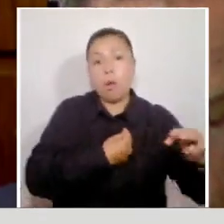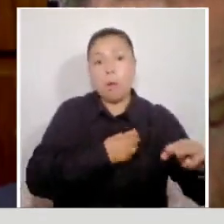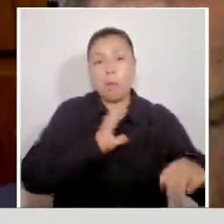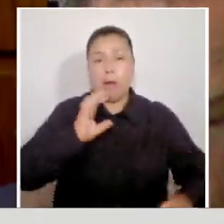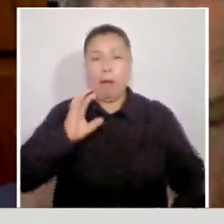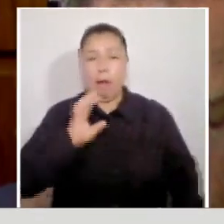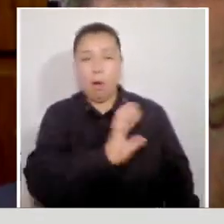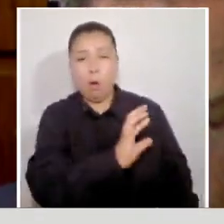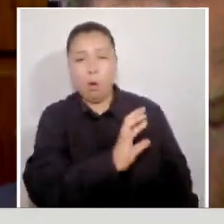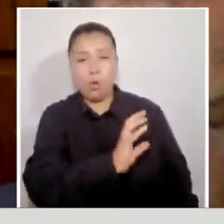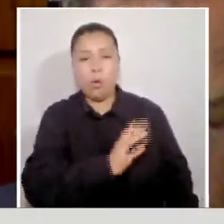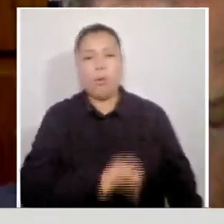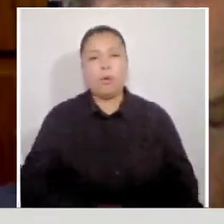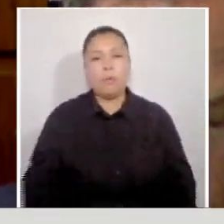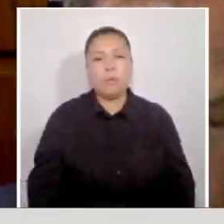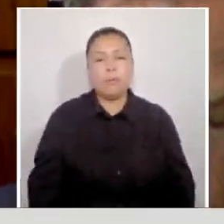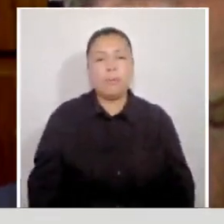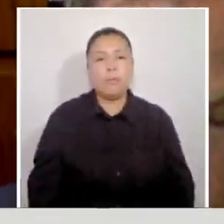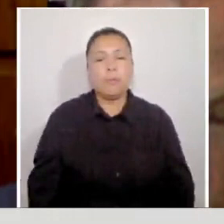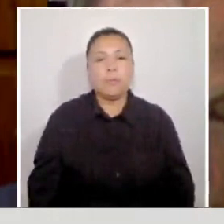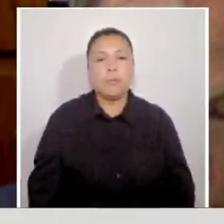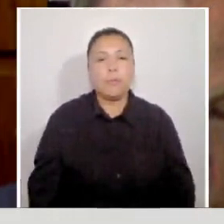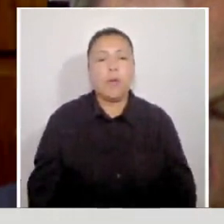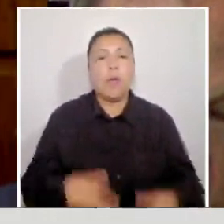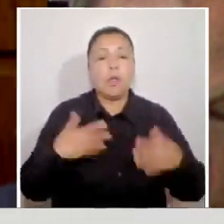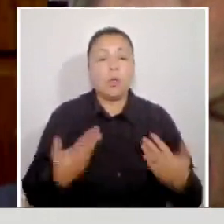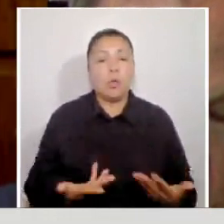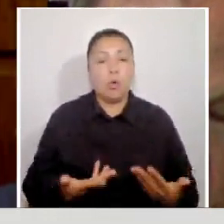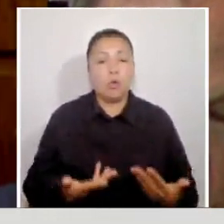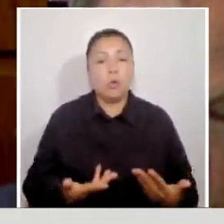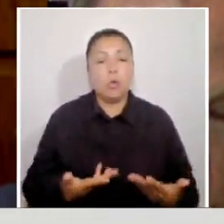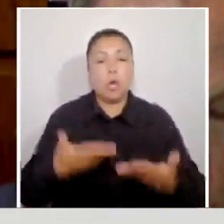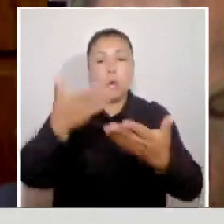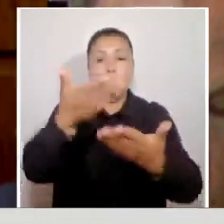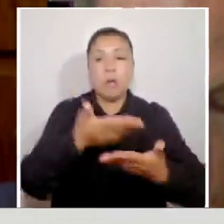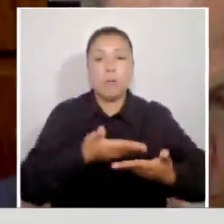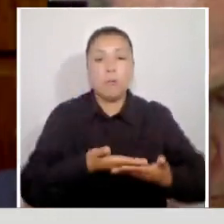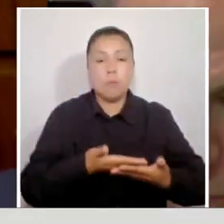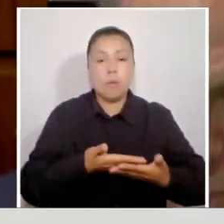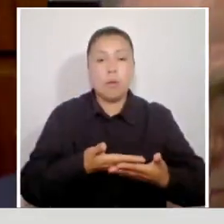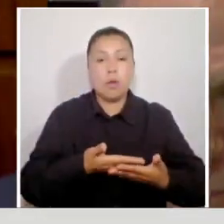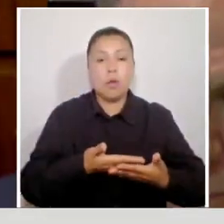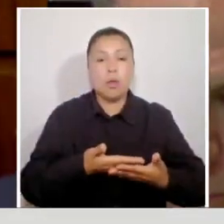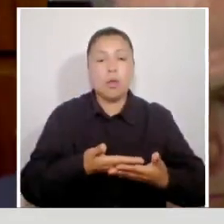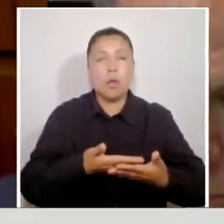odia Entonces lo invito a